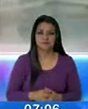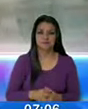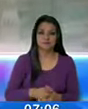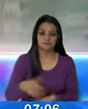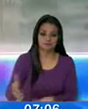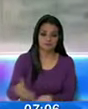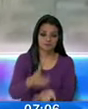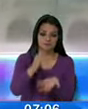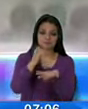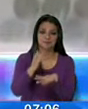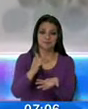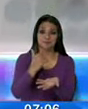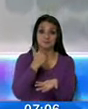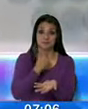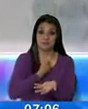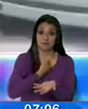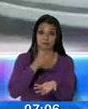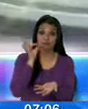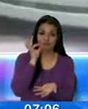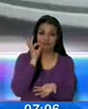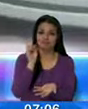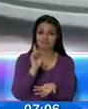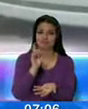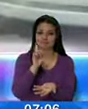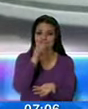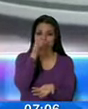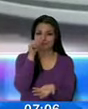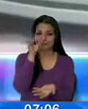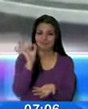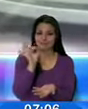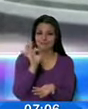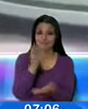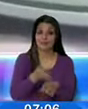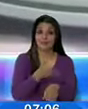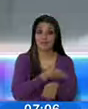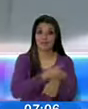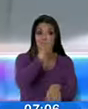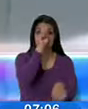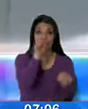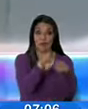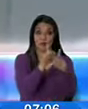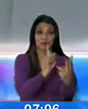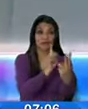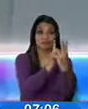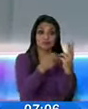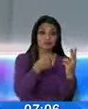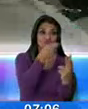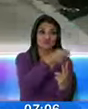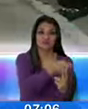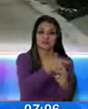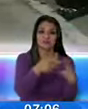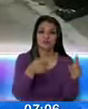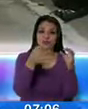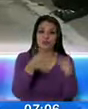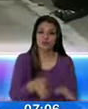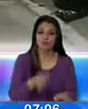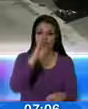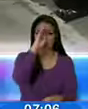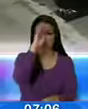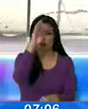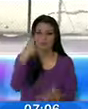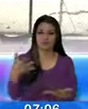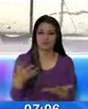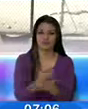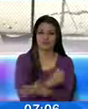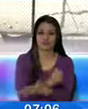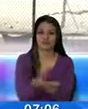decomisada, está descartado que sean consumidores. Aparentemente tenían pactado una entrega, pero el negocio no prosperó gracias a que en el camino se cruzaron